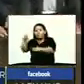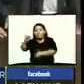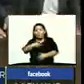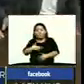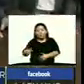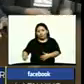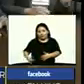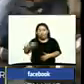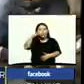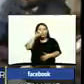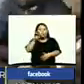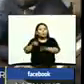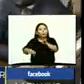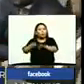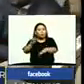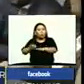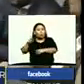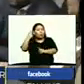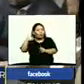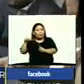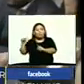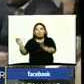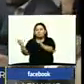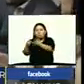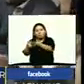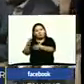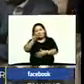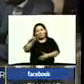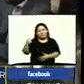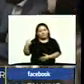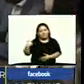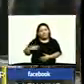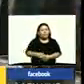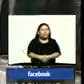secretario general de la ONU, Antonio Guterres, la semana anterior.